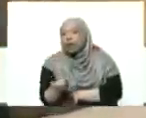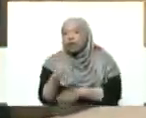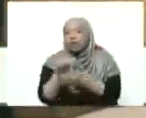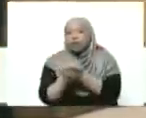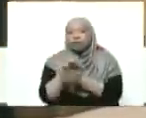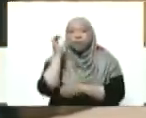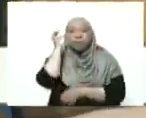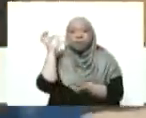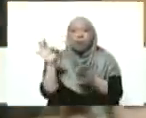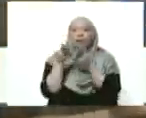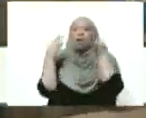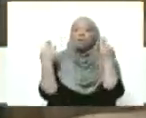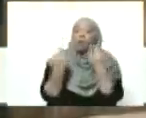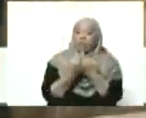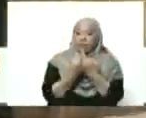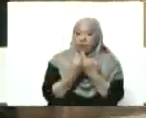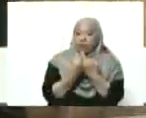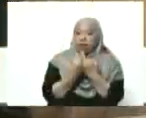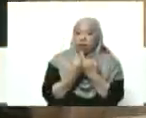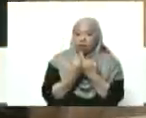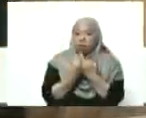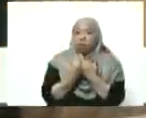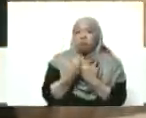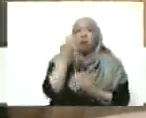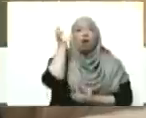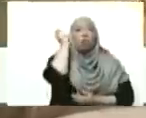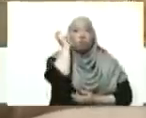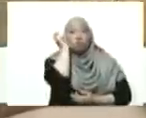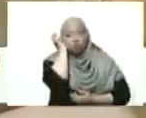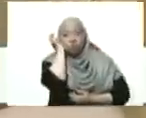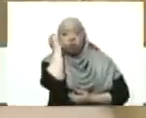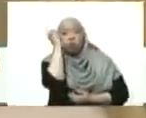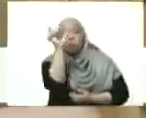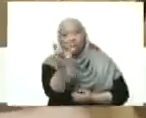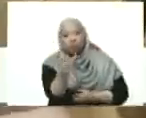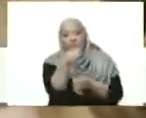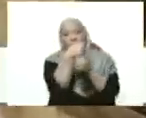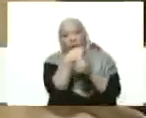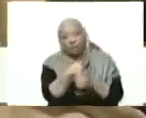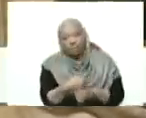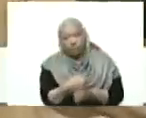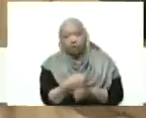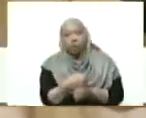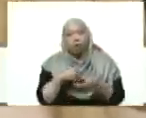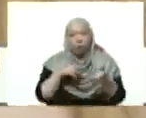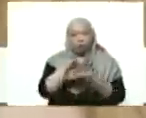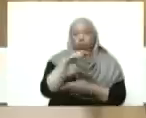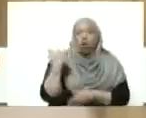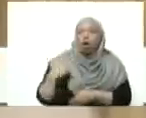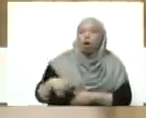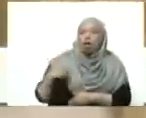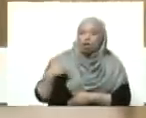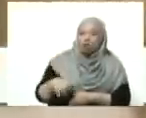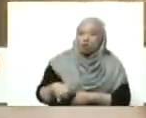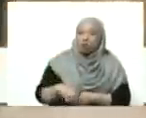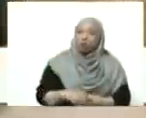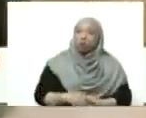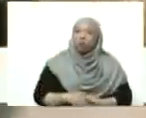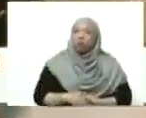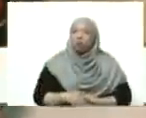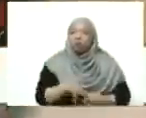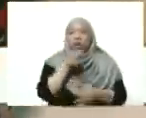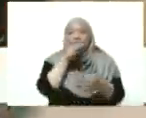de las familiares de uno de los tripulantes de la aeronave retenida en Argentina, para que nos pueda